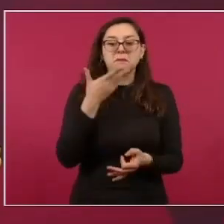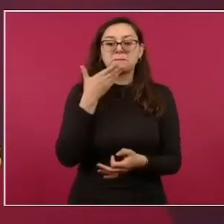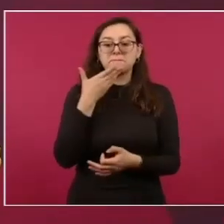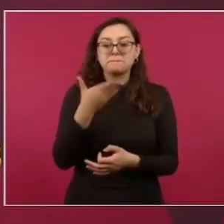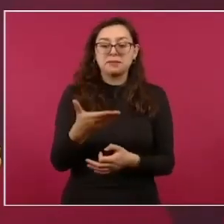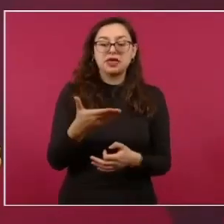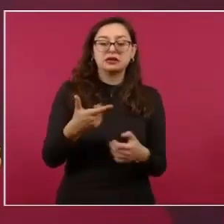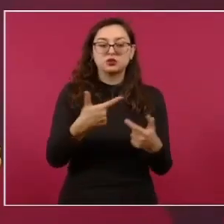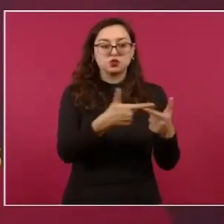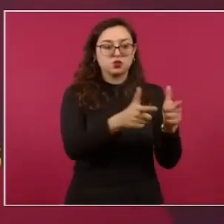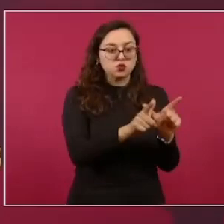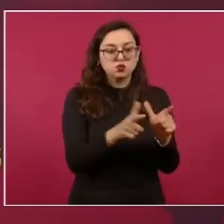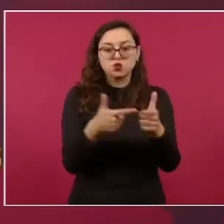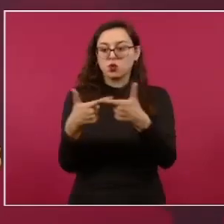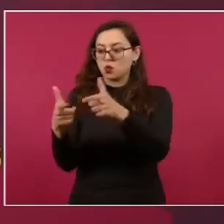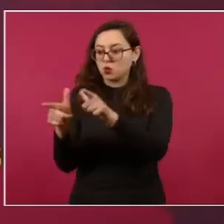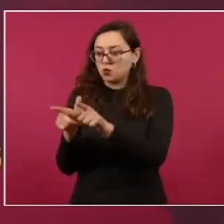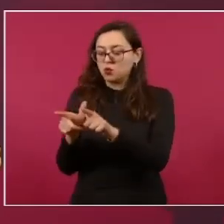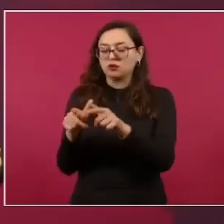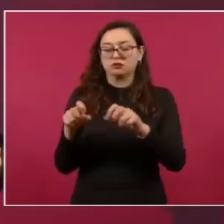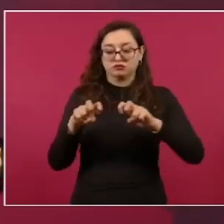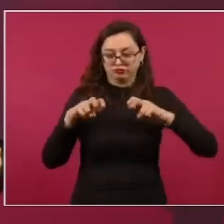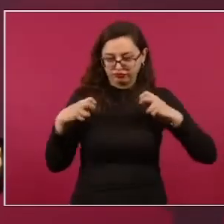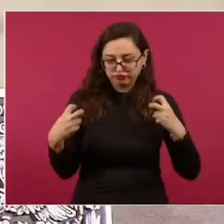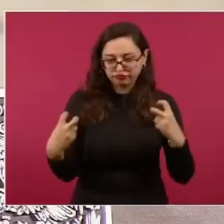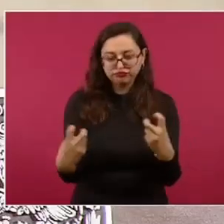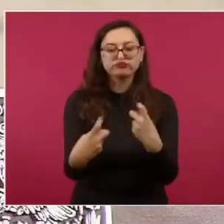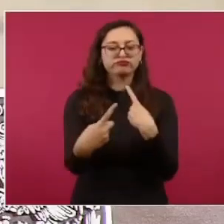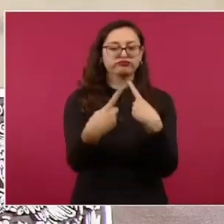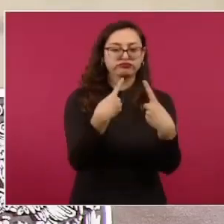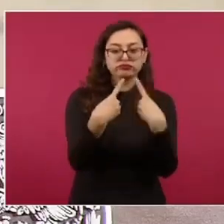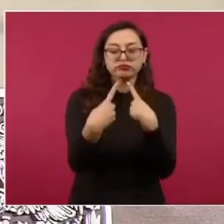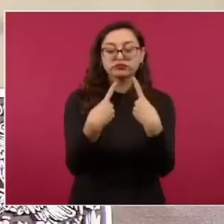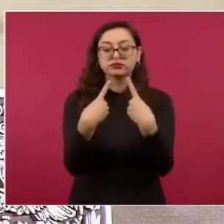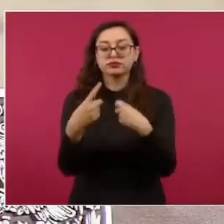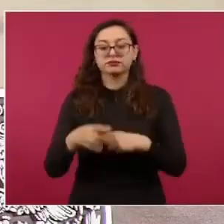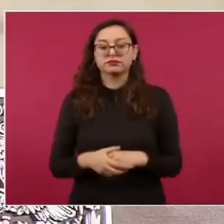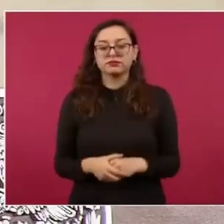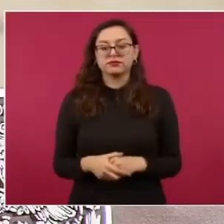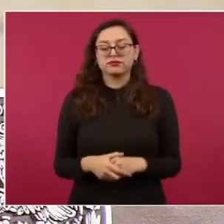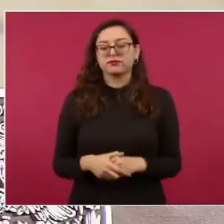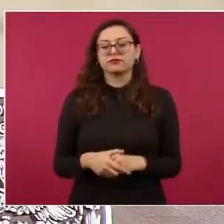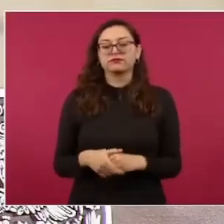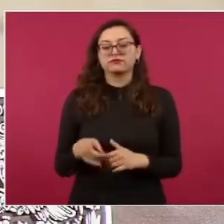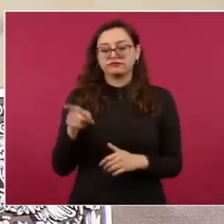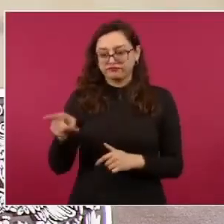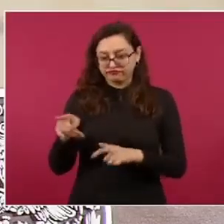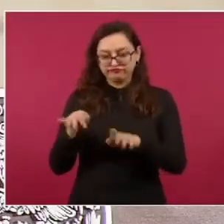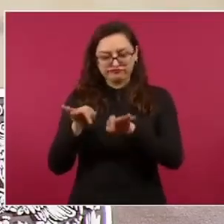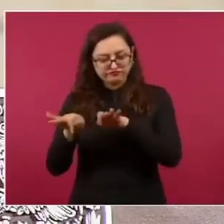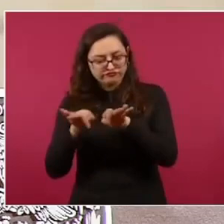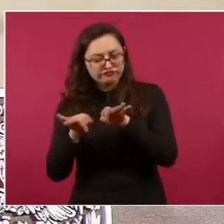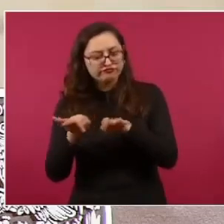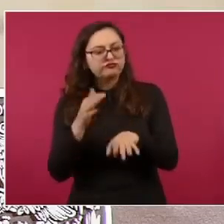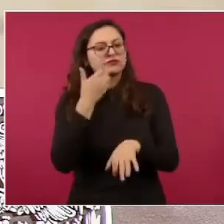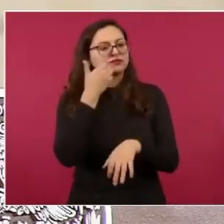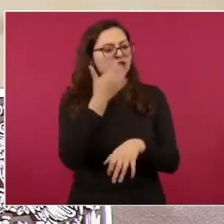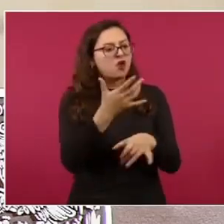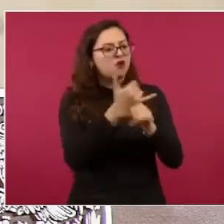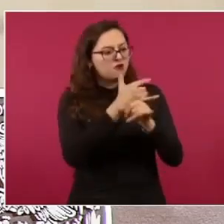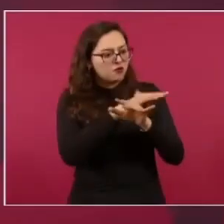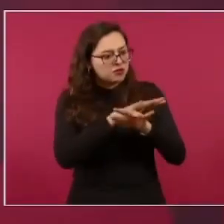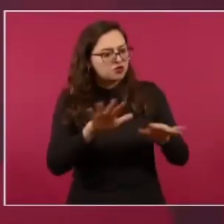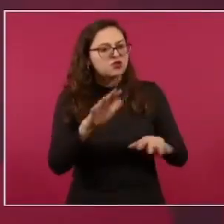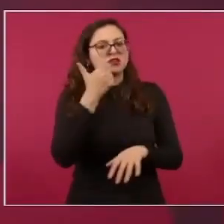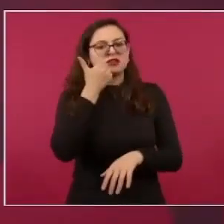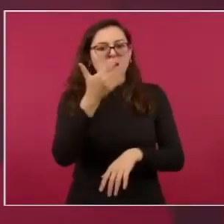otras negociaciones en materia laboral. Los trabajadores pedían información, transparencia. Quiero conocer realmente cuál es